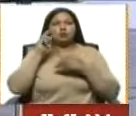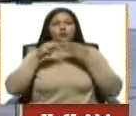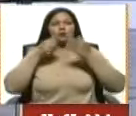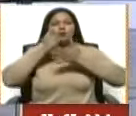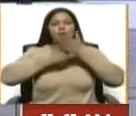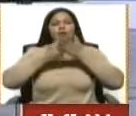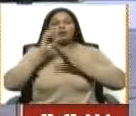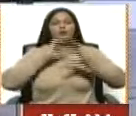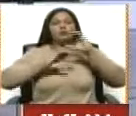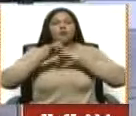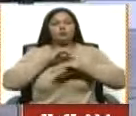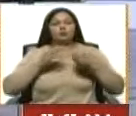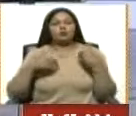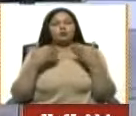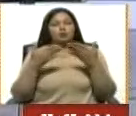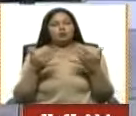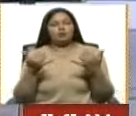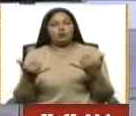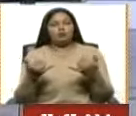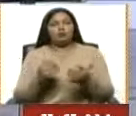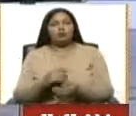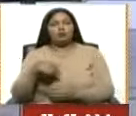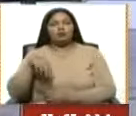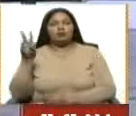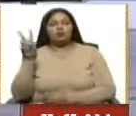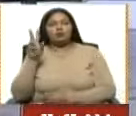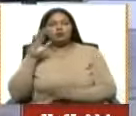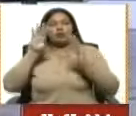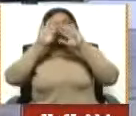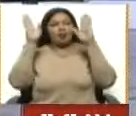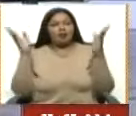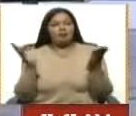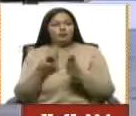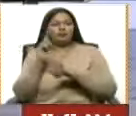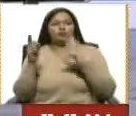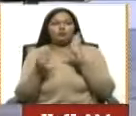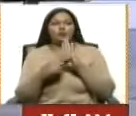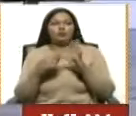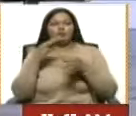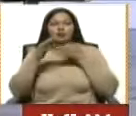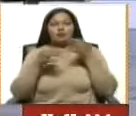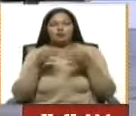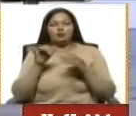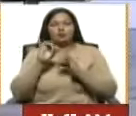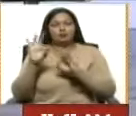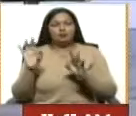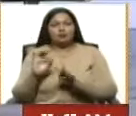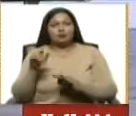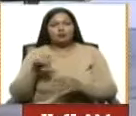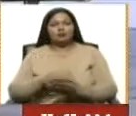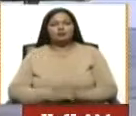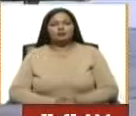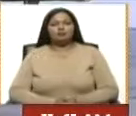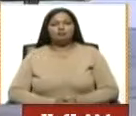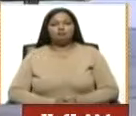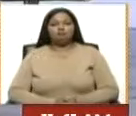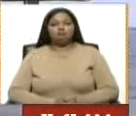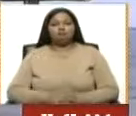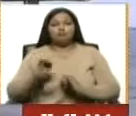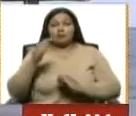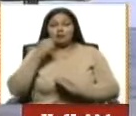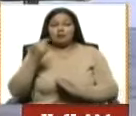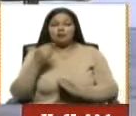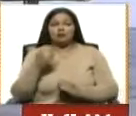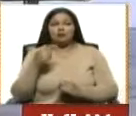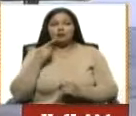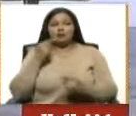batalla comunicacional que le estamos dando desde Venezuela al mundo entero. Señor Caballero, hablamos de eso. Y es que justamente Gustavo Villapol, bueno, también es,